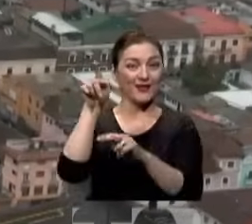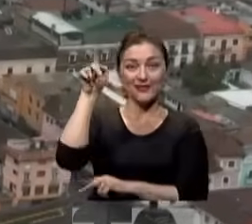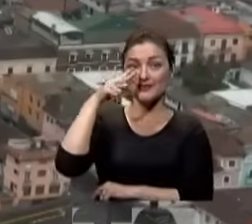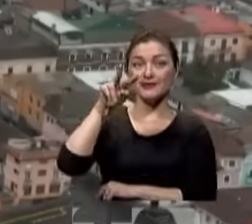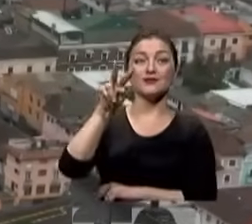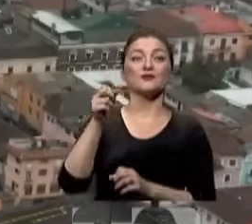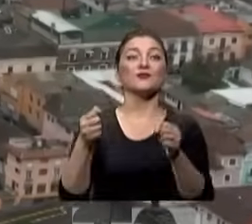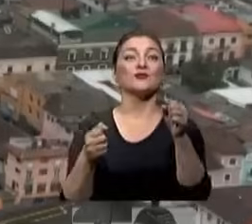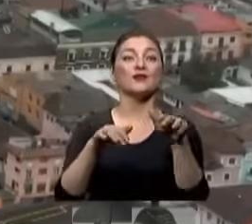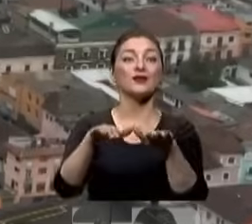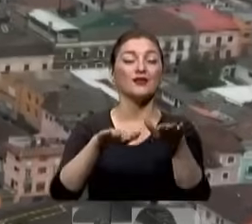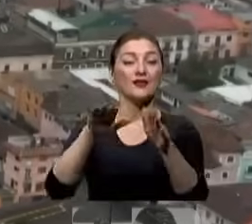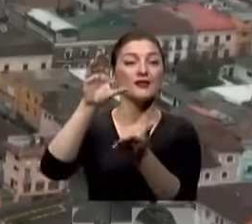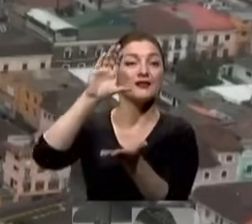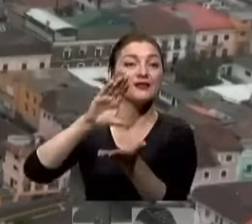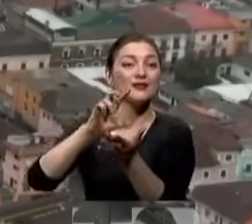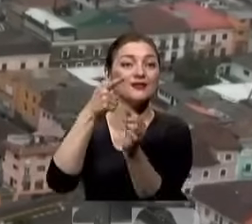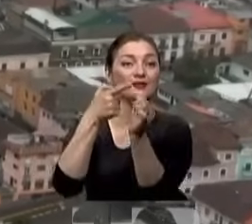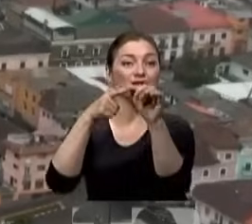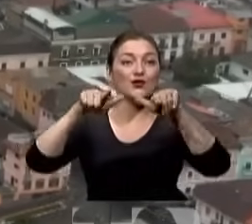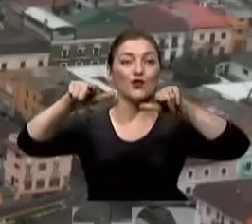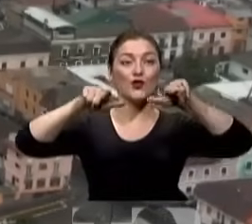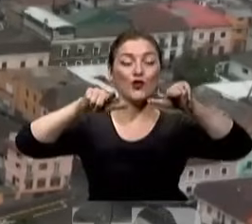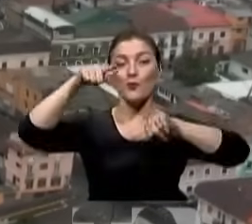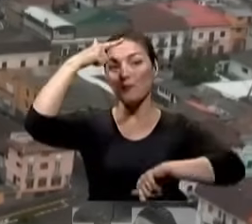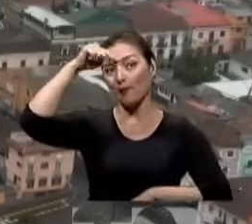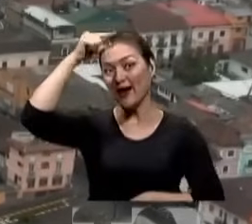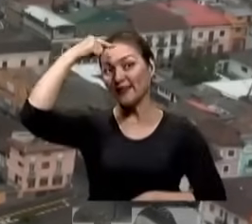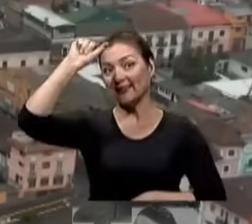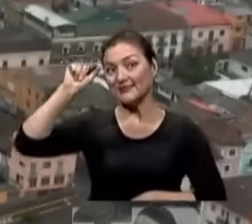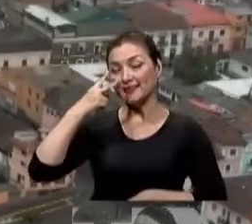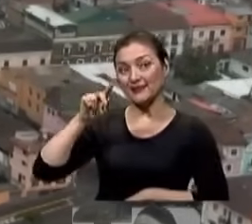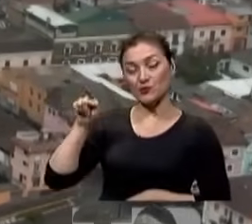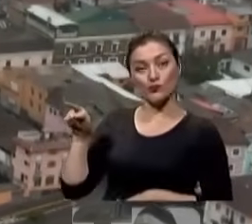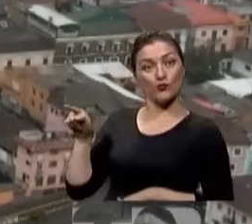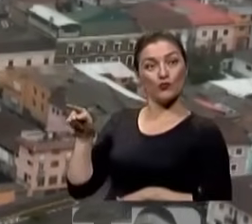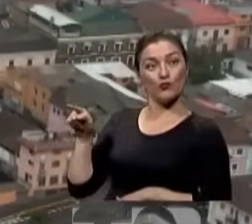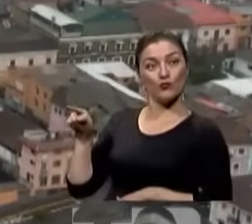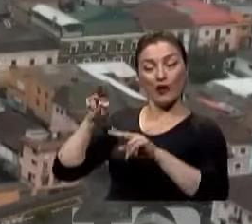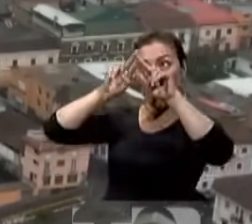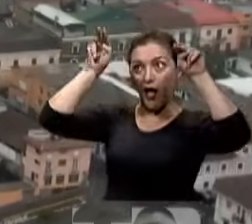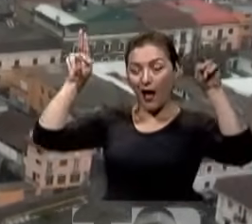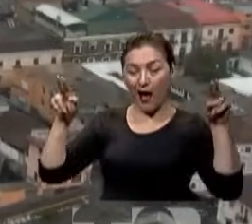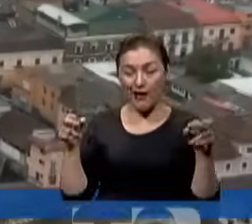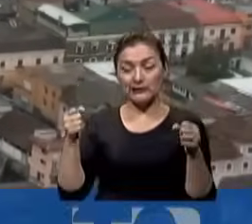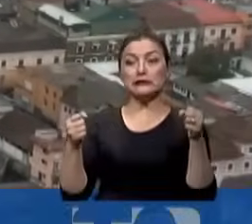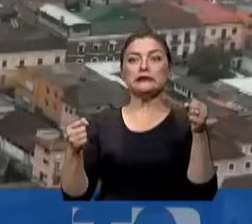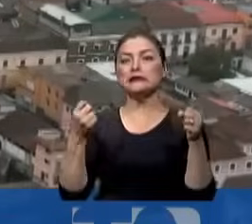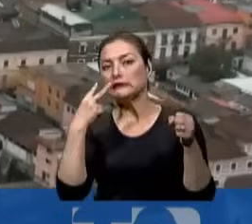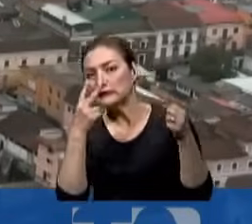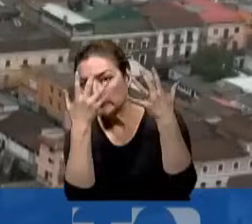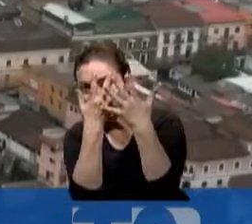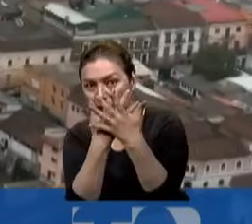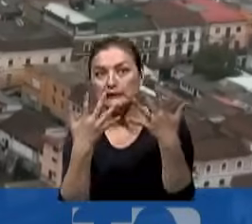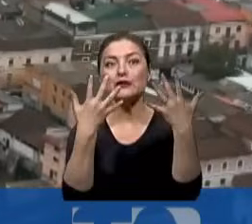mojada. Centro de Quito, el sector de La Marina. A esta hora, mira la neblina. Está nublado, la verdad